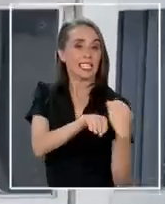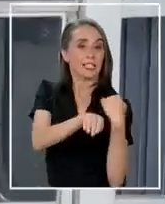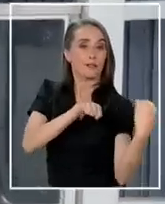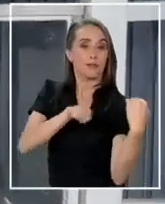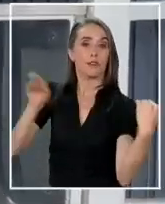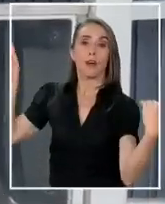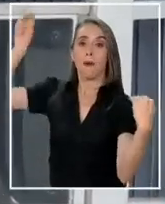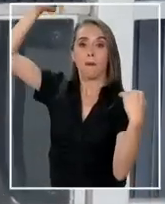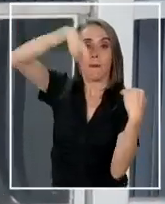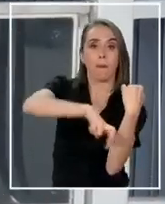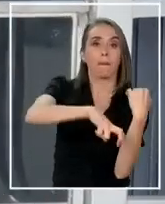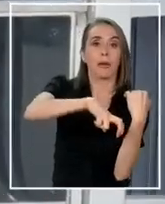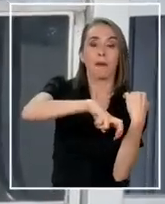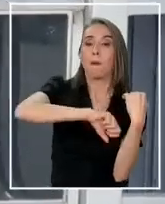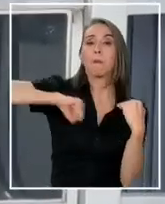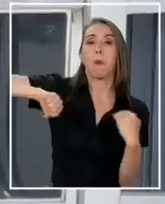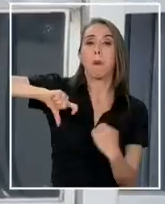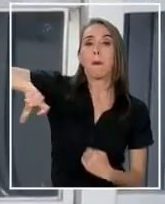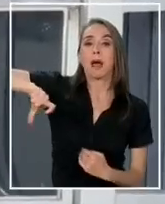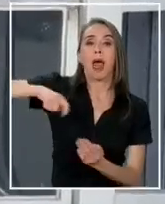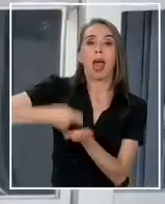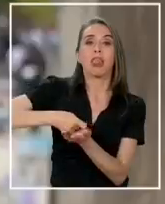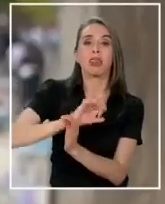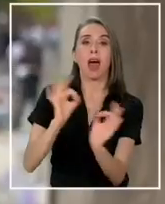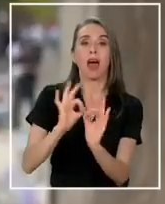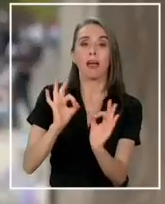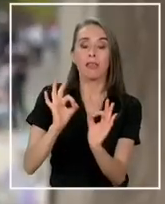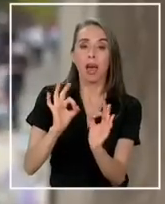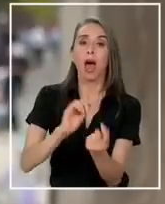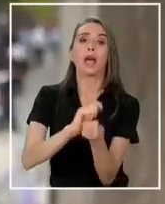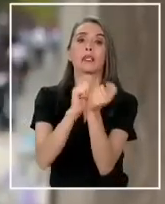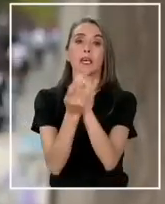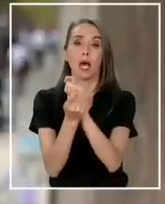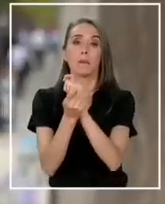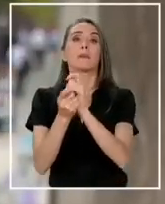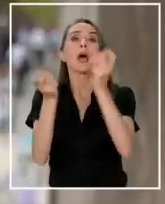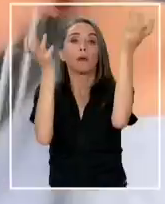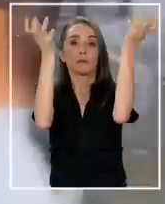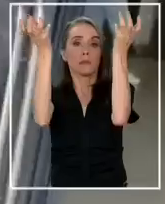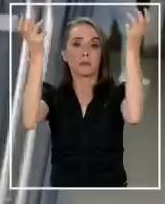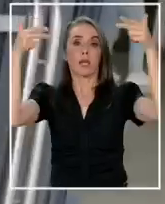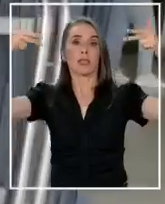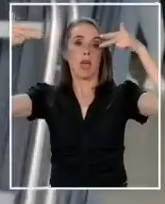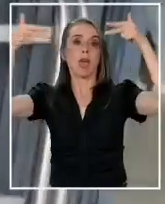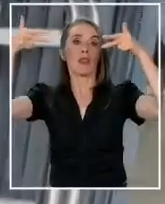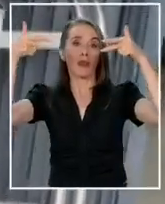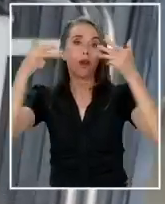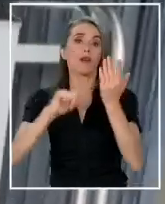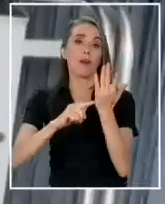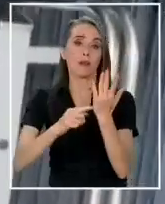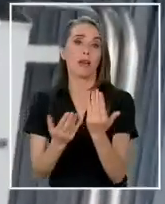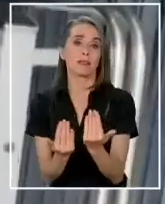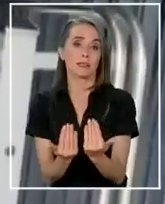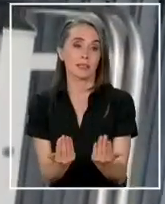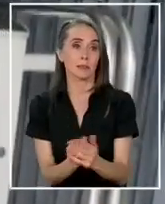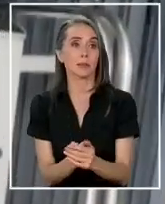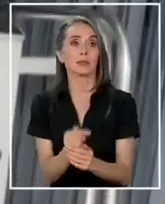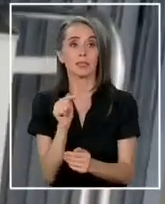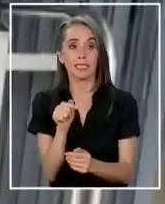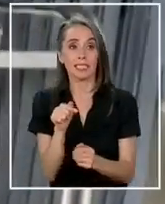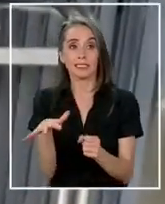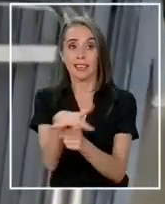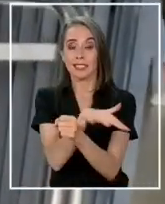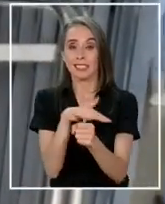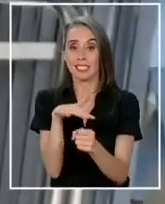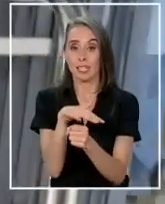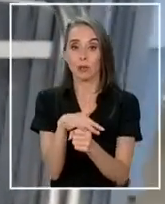su pasaje Y por cierto esta reestructuración tiene que venir con la tecnología necesaria situaciones